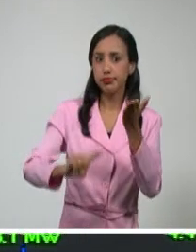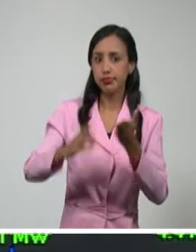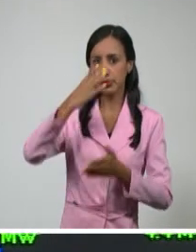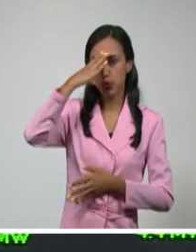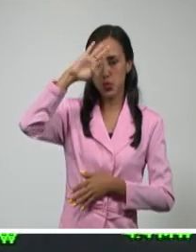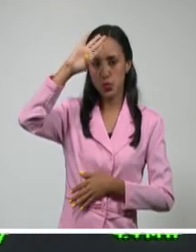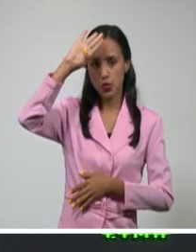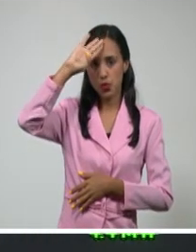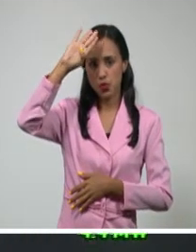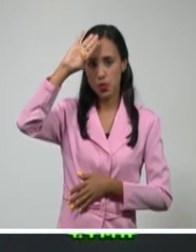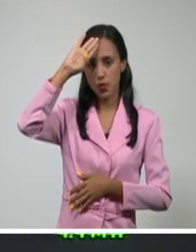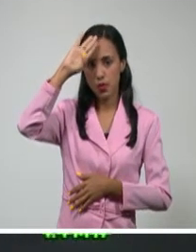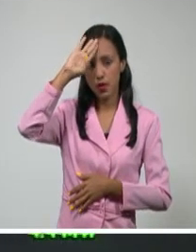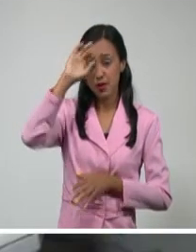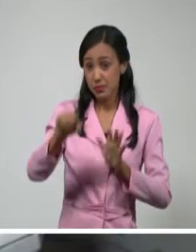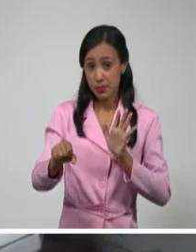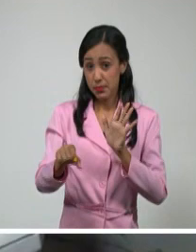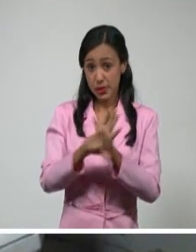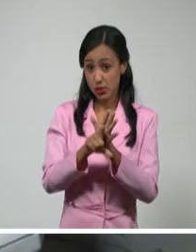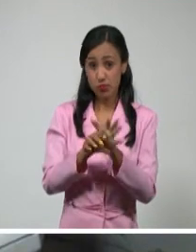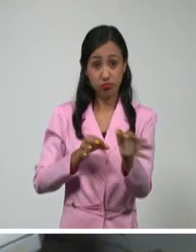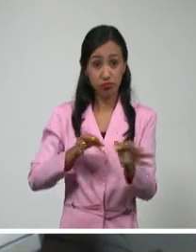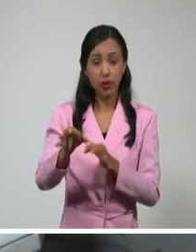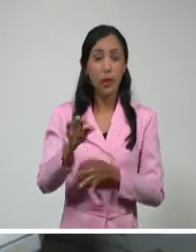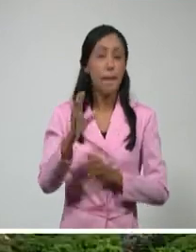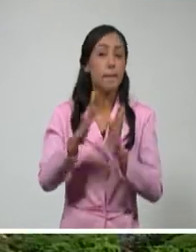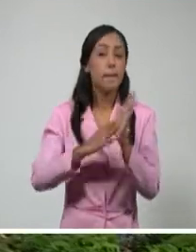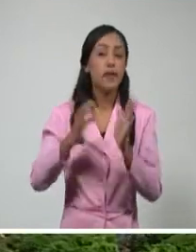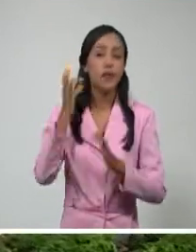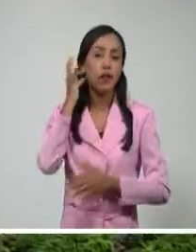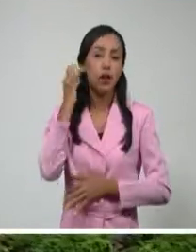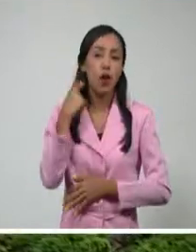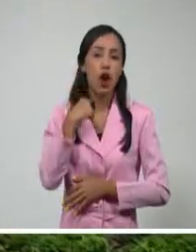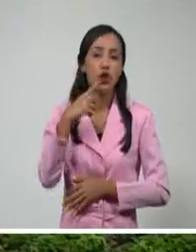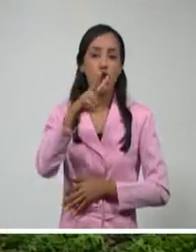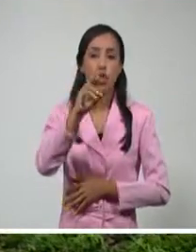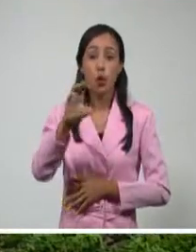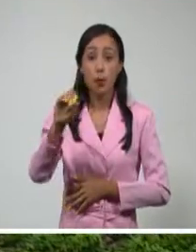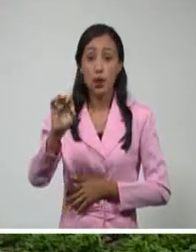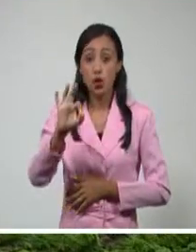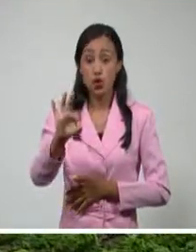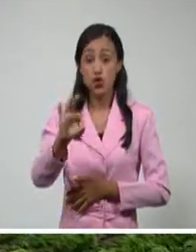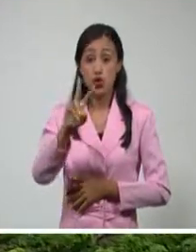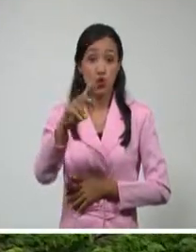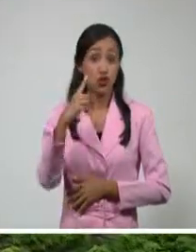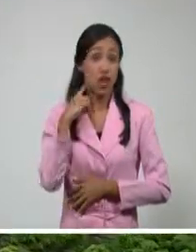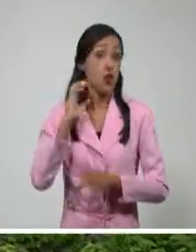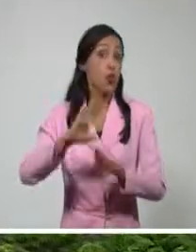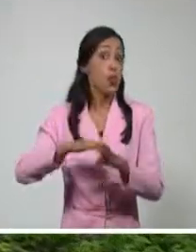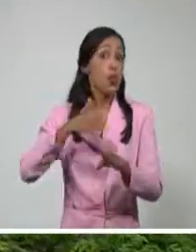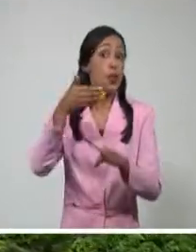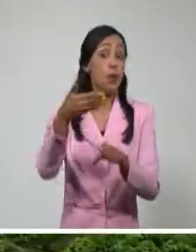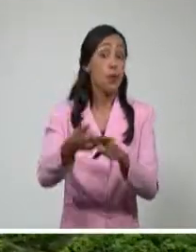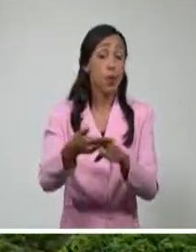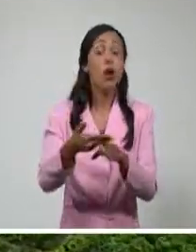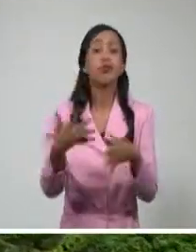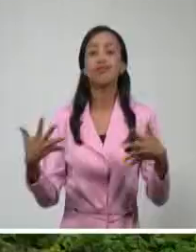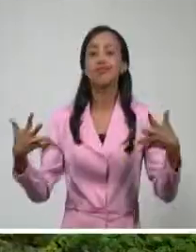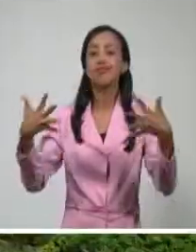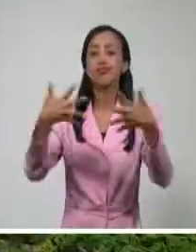ocurrió en febrero del 2008 dos años después también fue conectado al sistema eléctrico